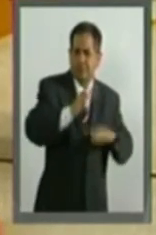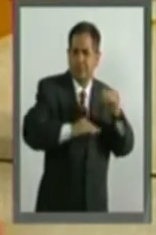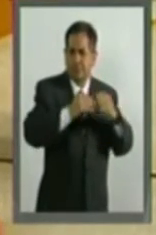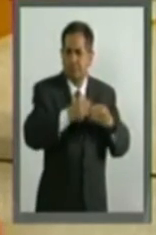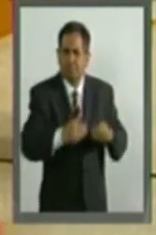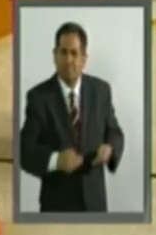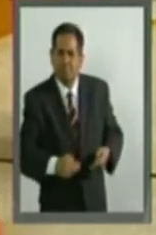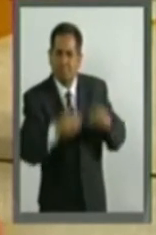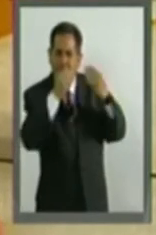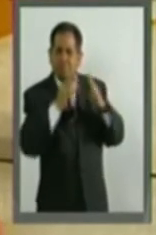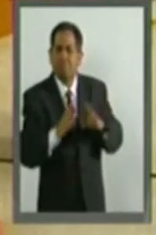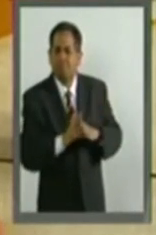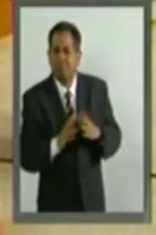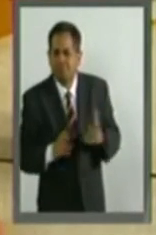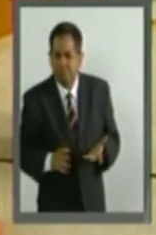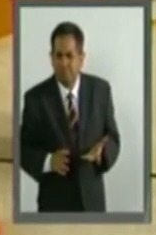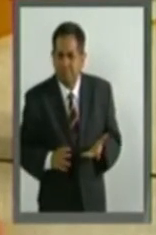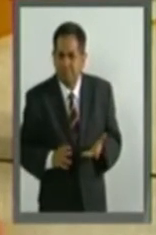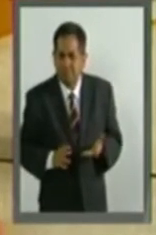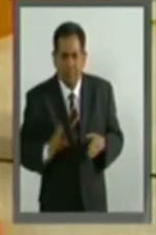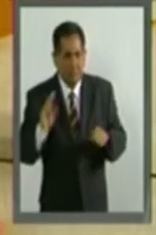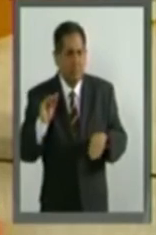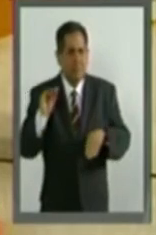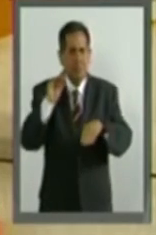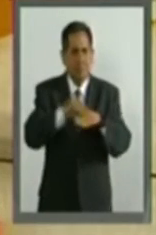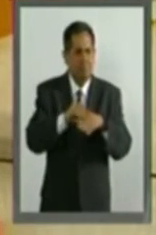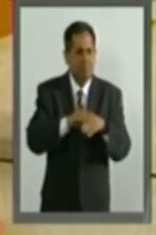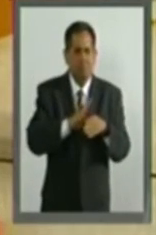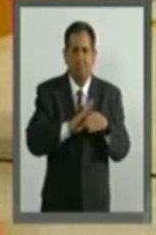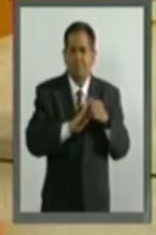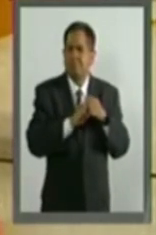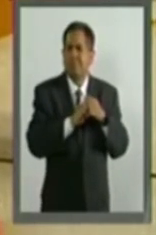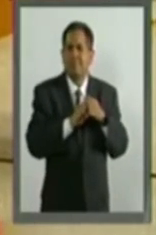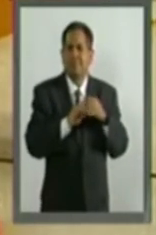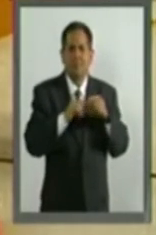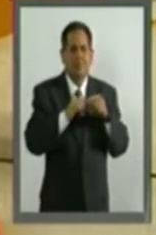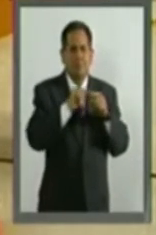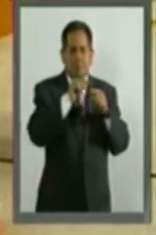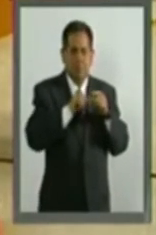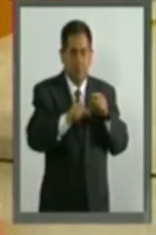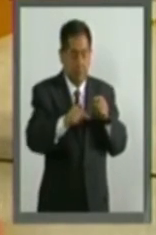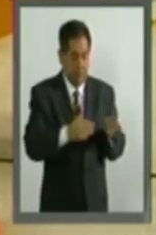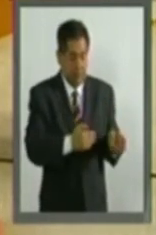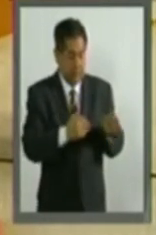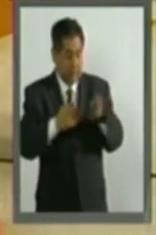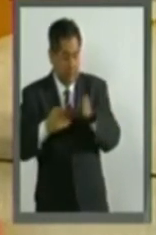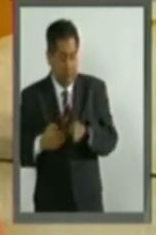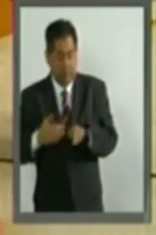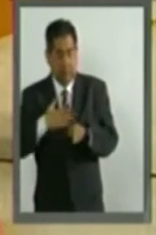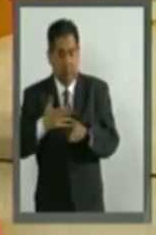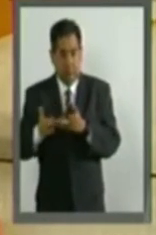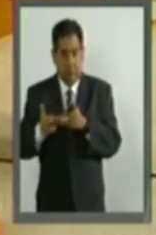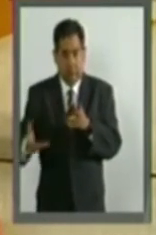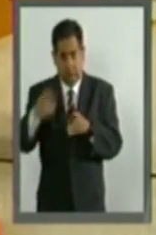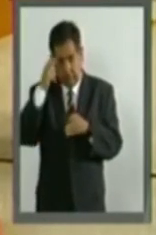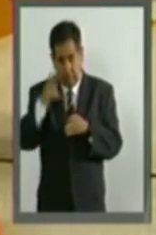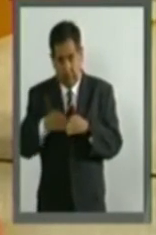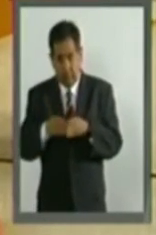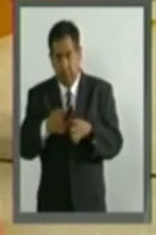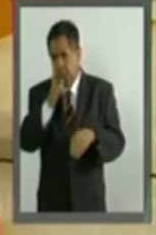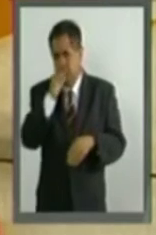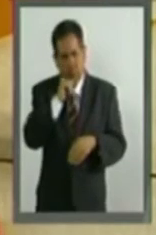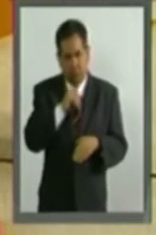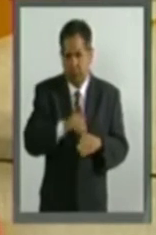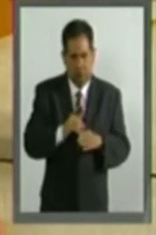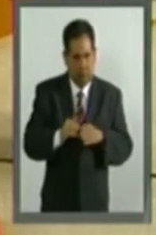cómo se puede poner sobre la margen mexicana del río Colorado o del río Bravo un